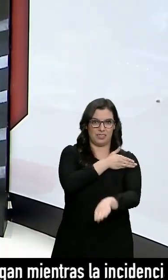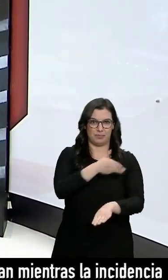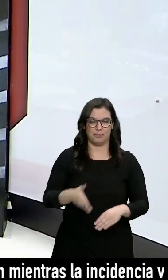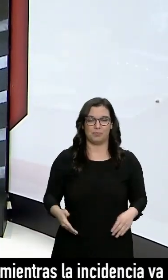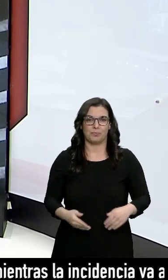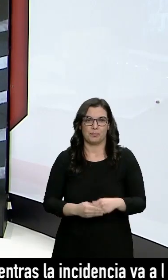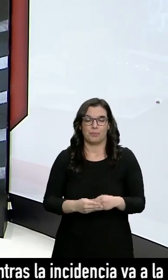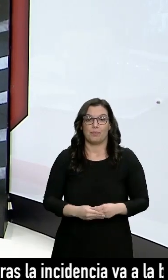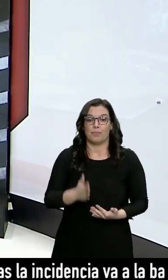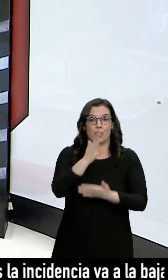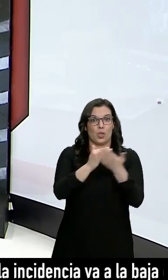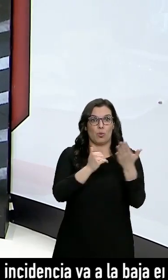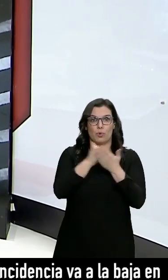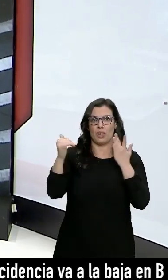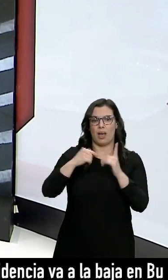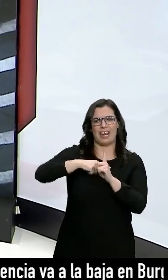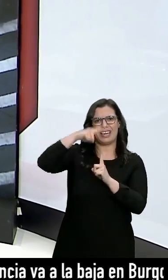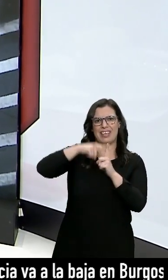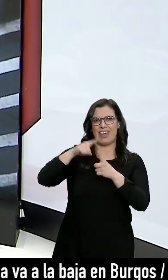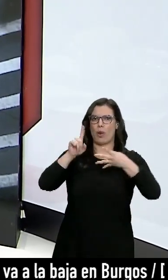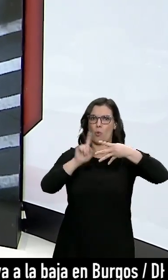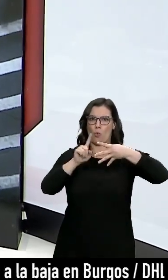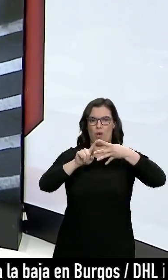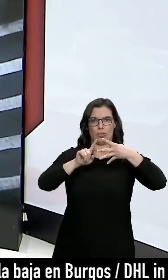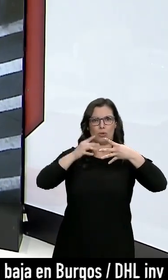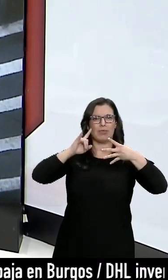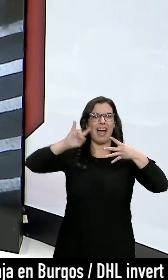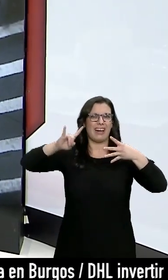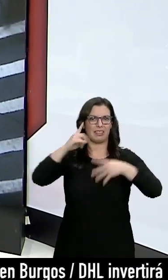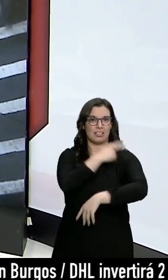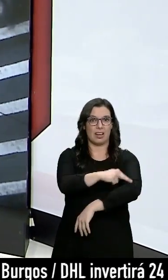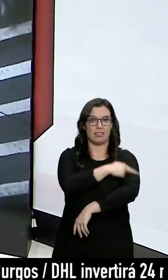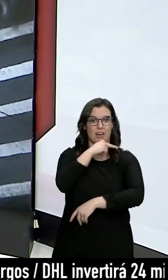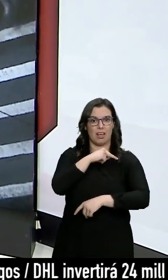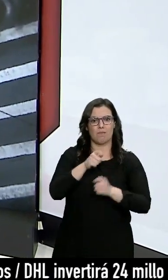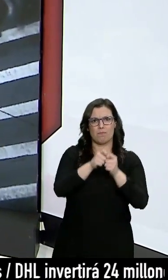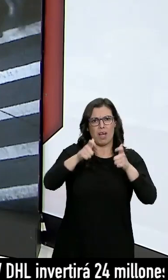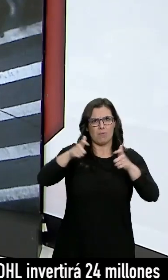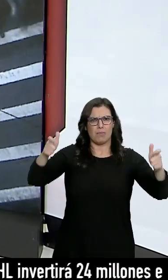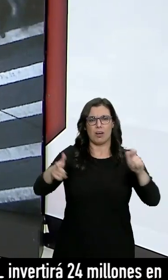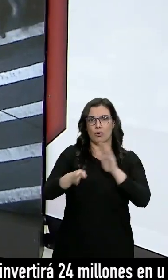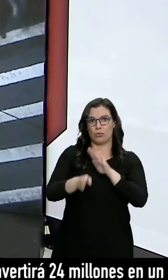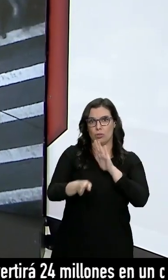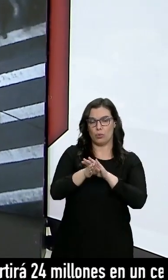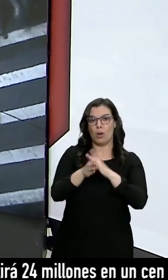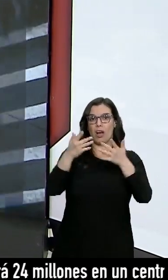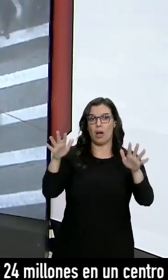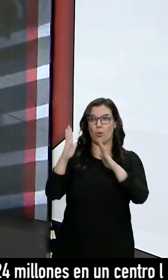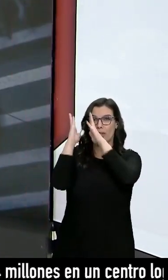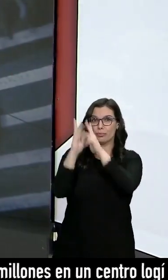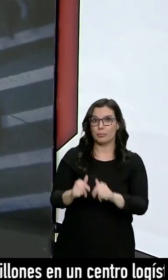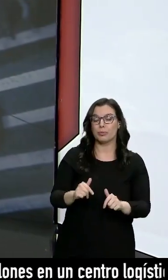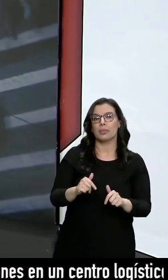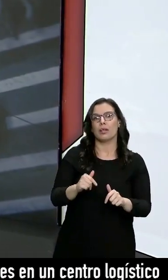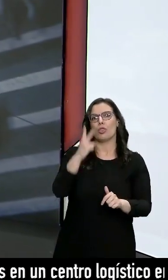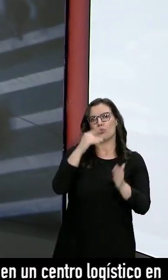La comunidad permanece en nivel 4 de alerta sanitaria. Los contagios siguen subiendo, aunque el último registro de casos baja